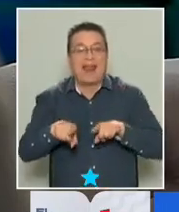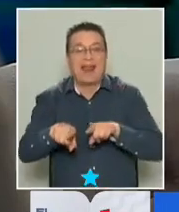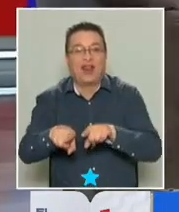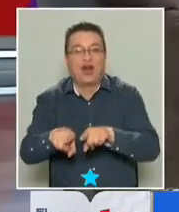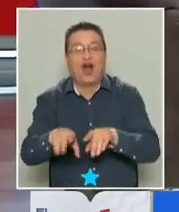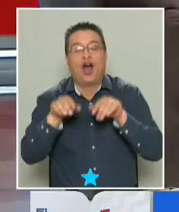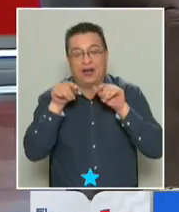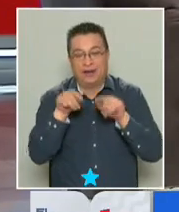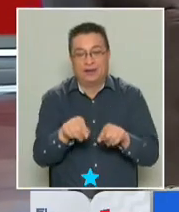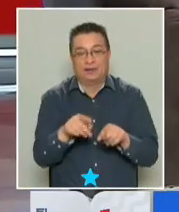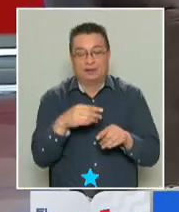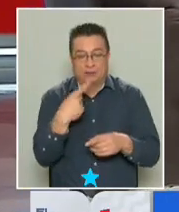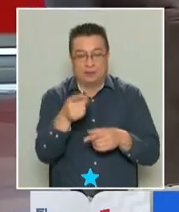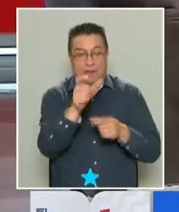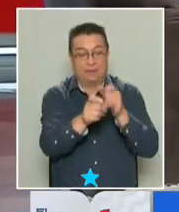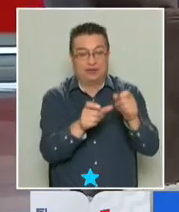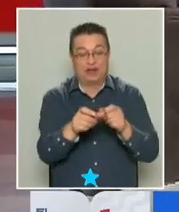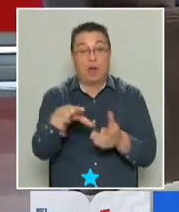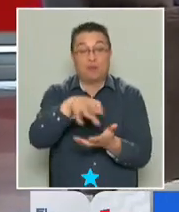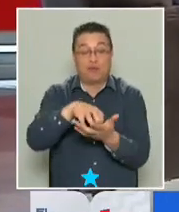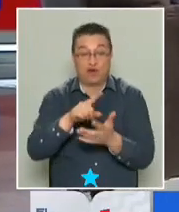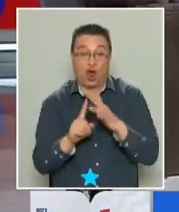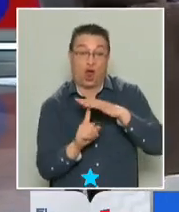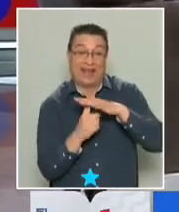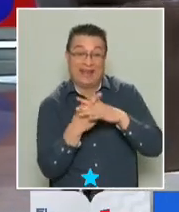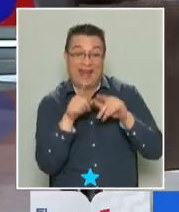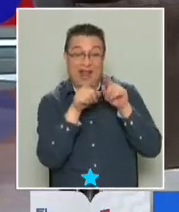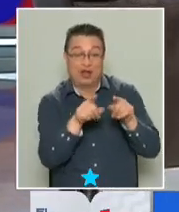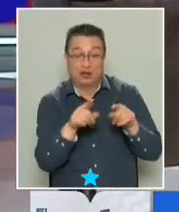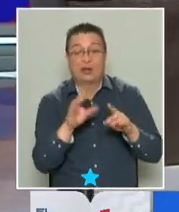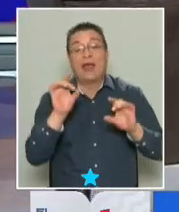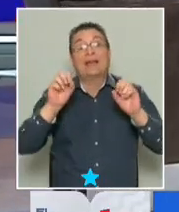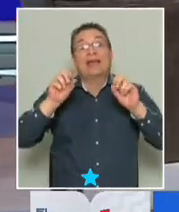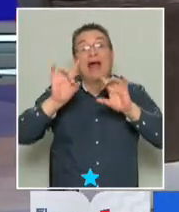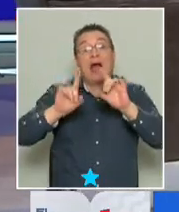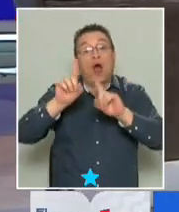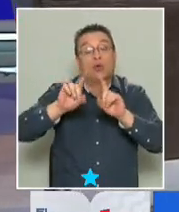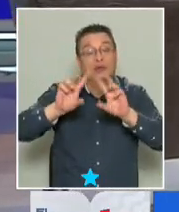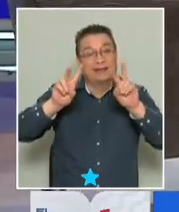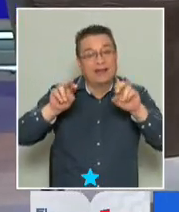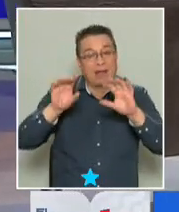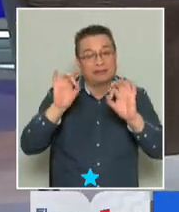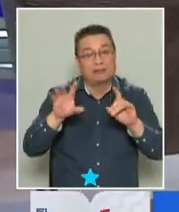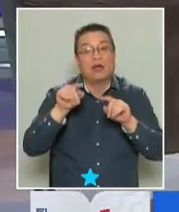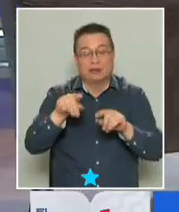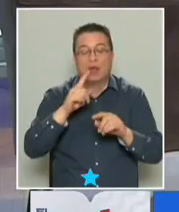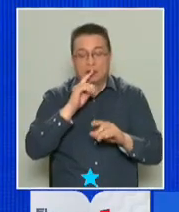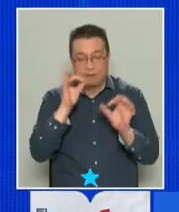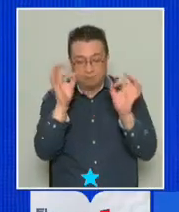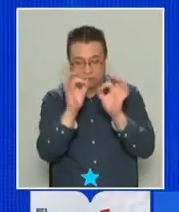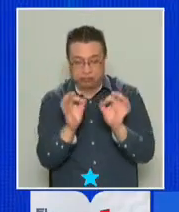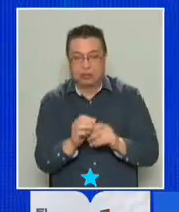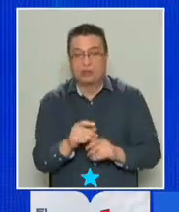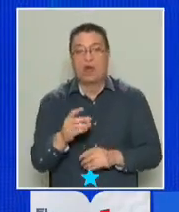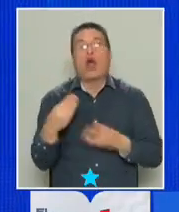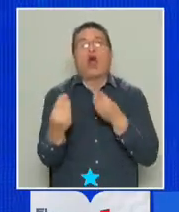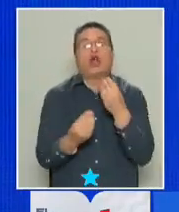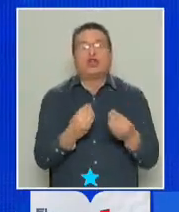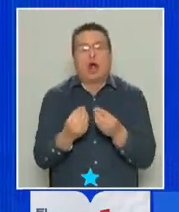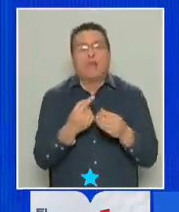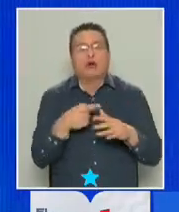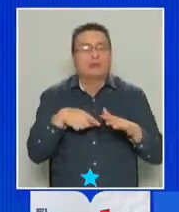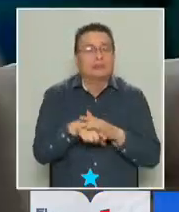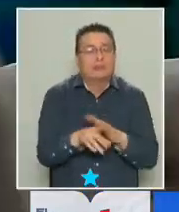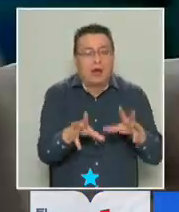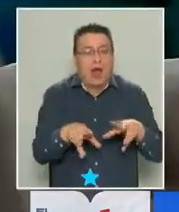se aplique fundamentalmente a personas de pueblos originarios respecto de determinadas materias que yo creo que allí corresponde precisar y cómo se aborda esa complejidad